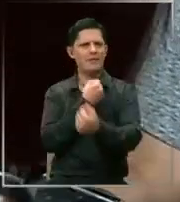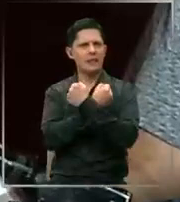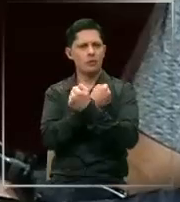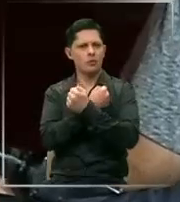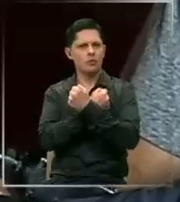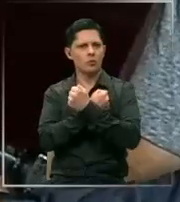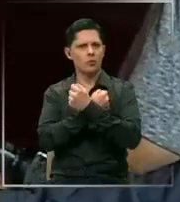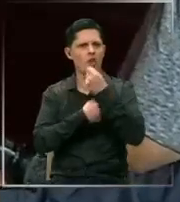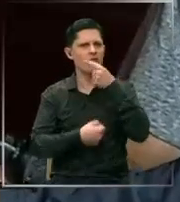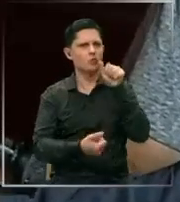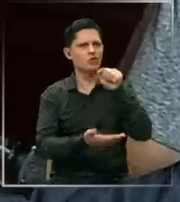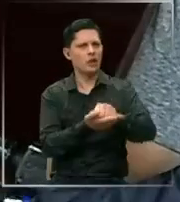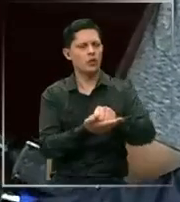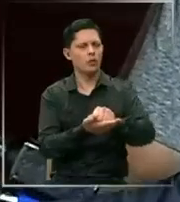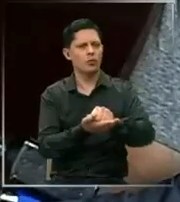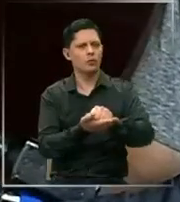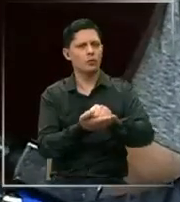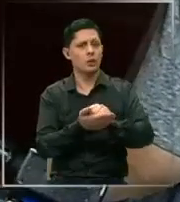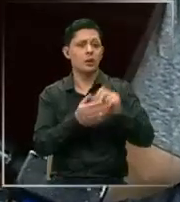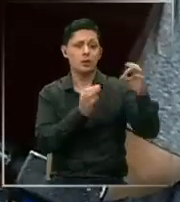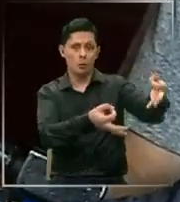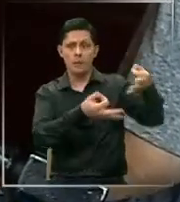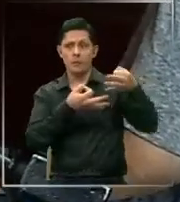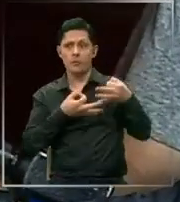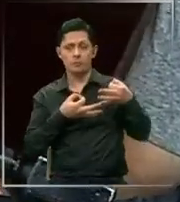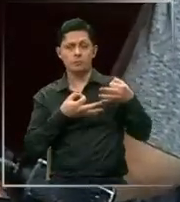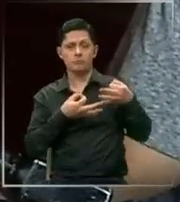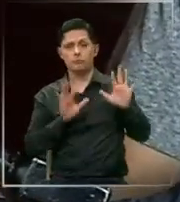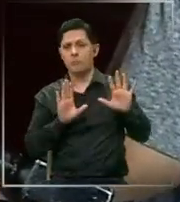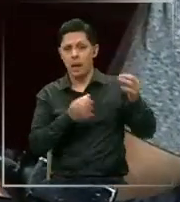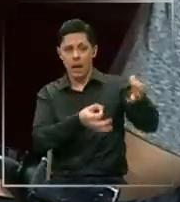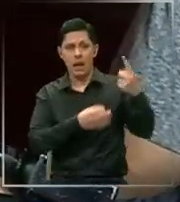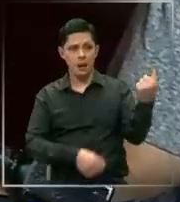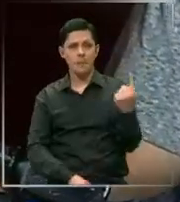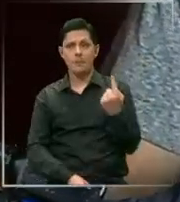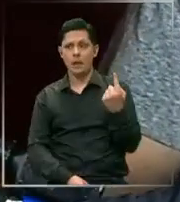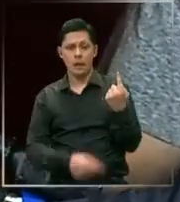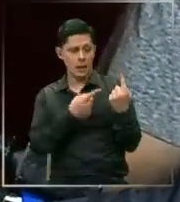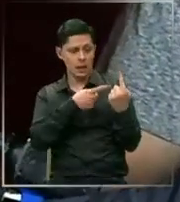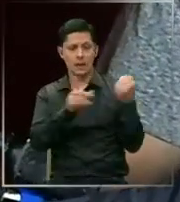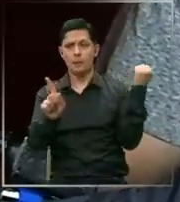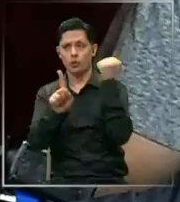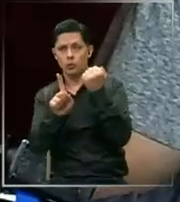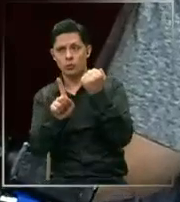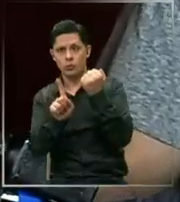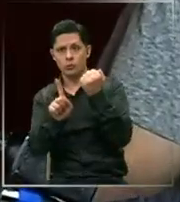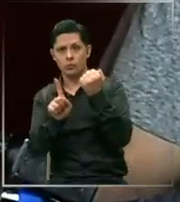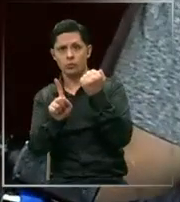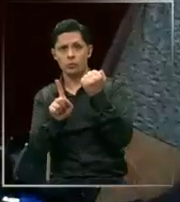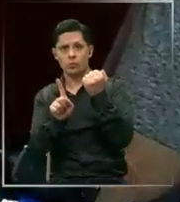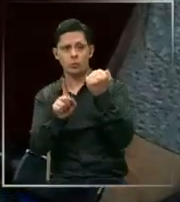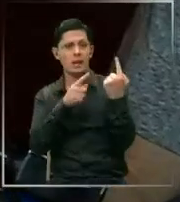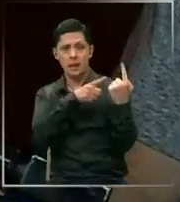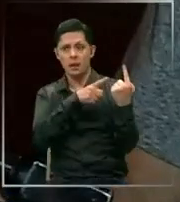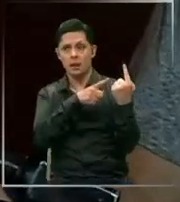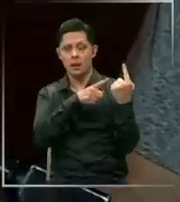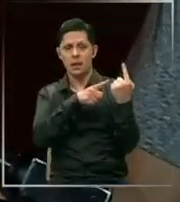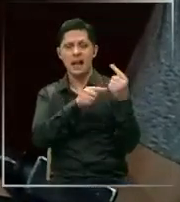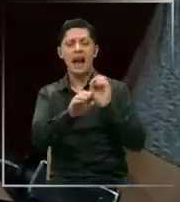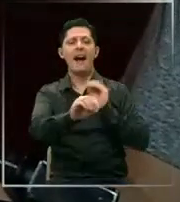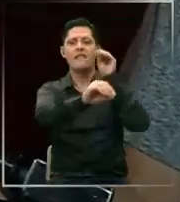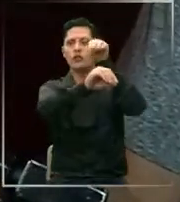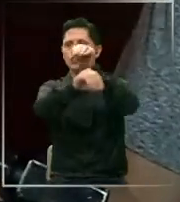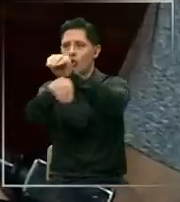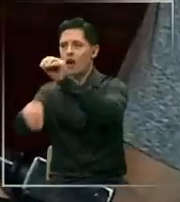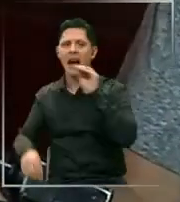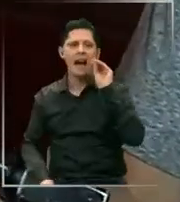hecho, ¿no? Según información preliminar, el mismo autor de este ilícito habría dado aviso a familiares y luego de